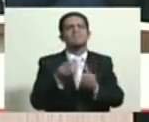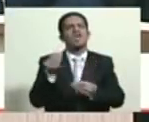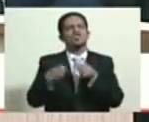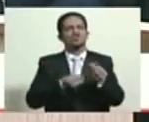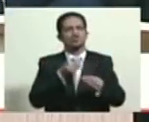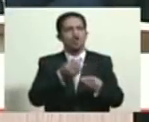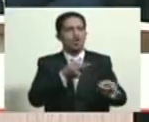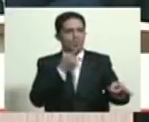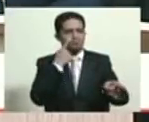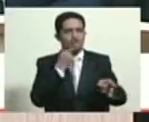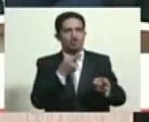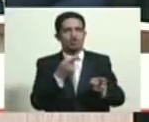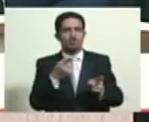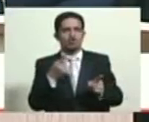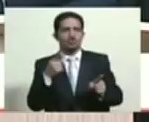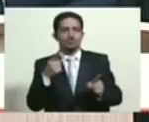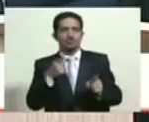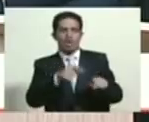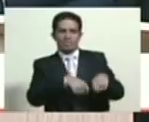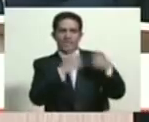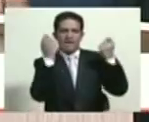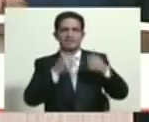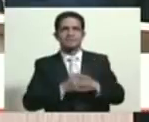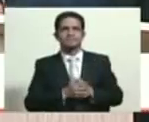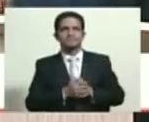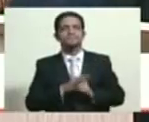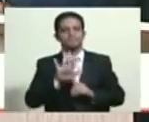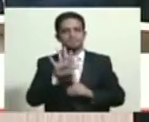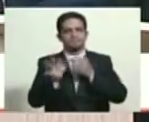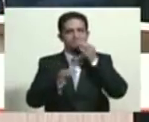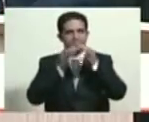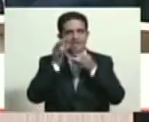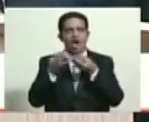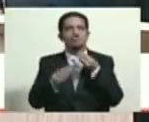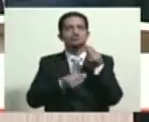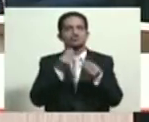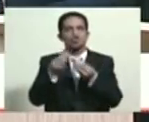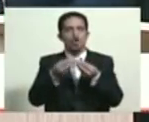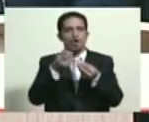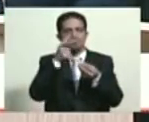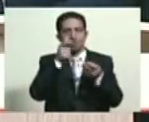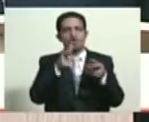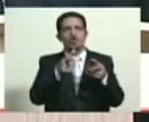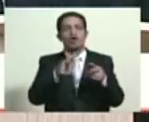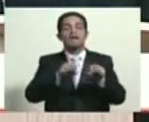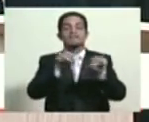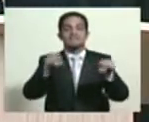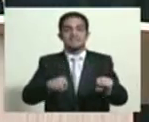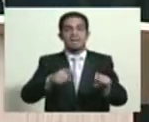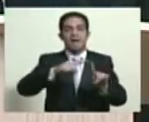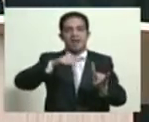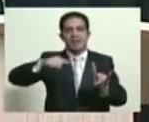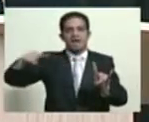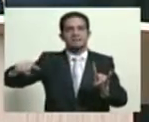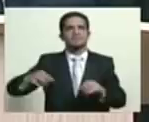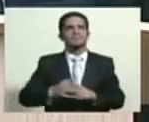ataque. Brevemente les comento cómo está distribuido el sistema hidroeléctrico de Venezuela. Básicamente tiene tres formas